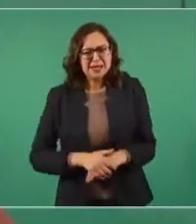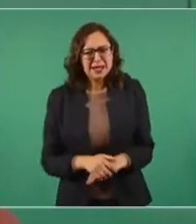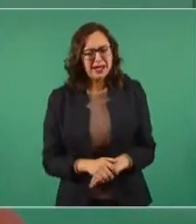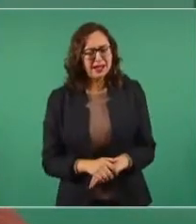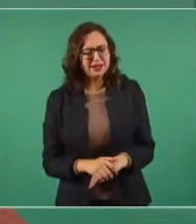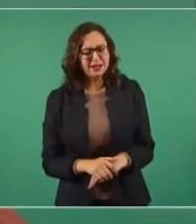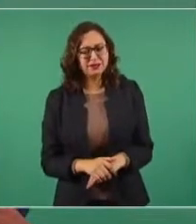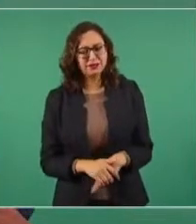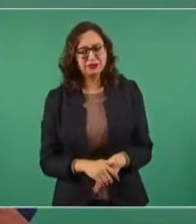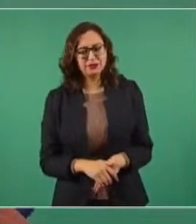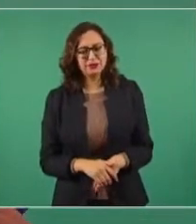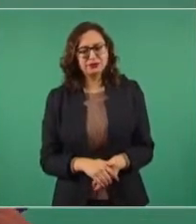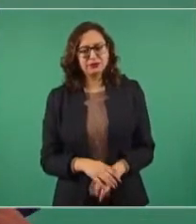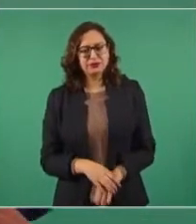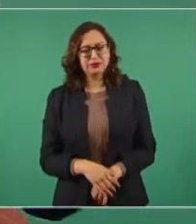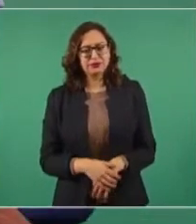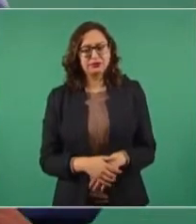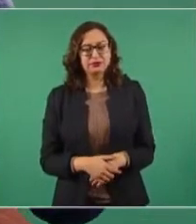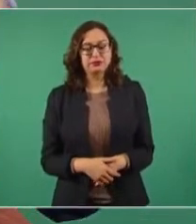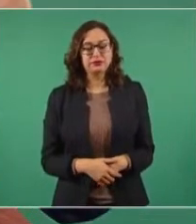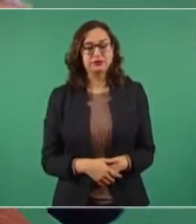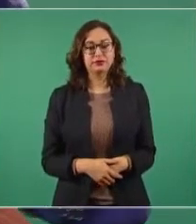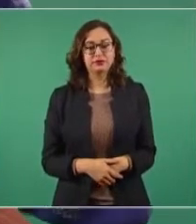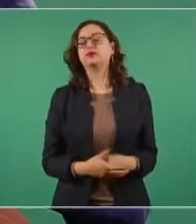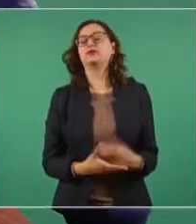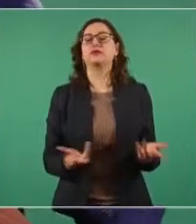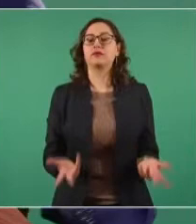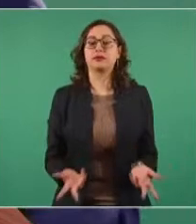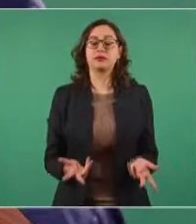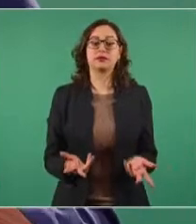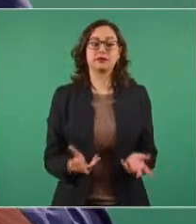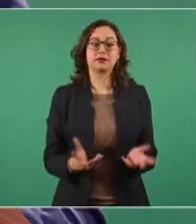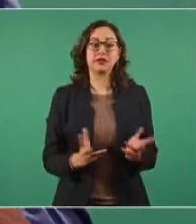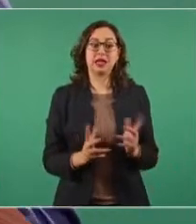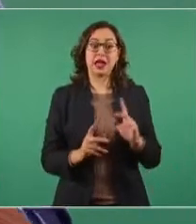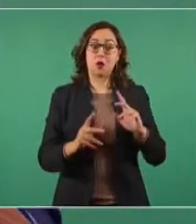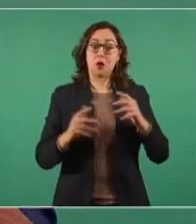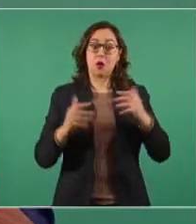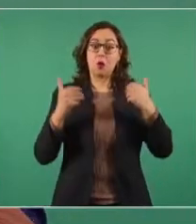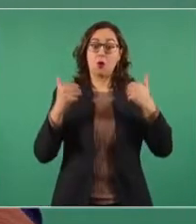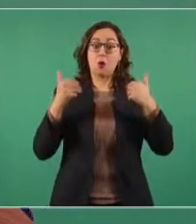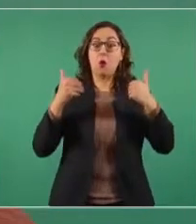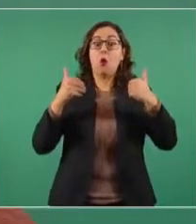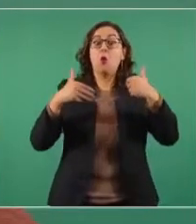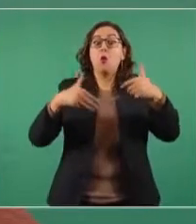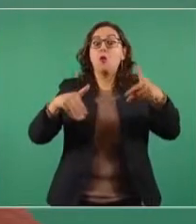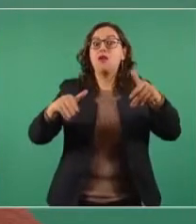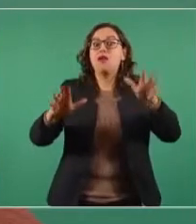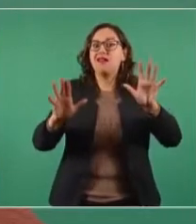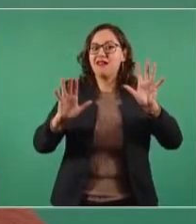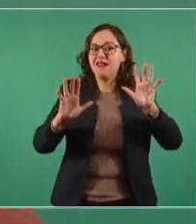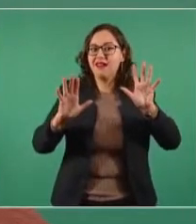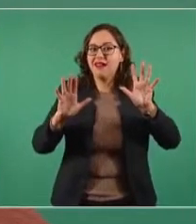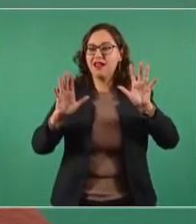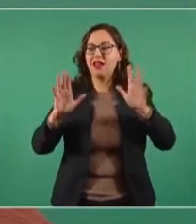si se hubiesen encontrado votos falsos